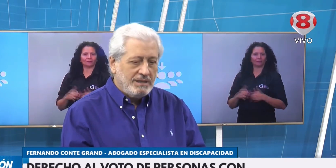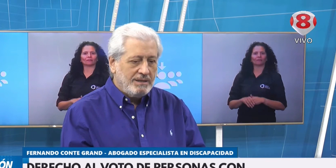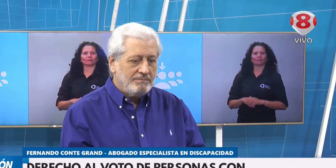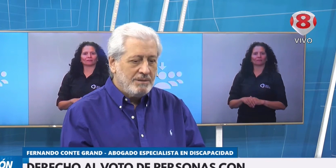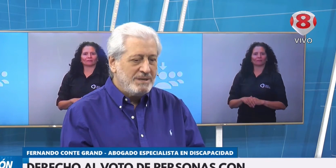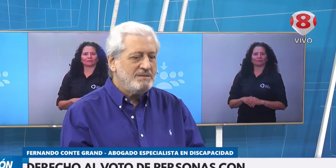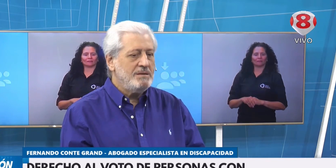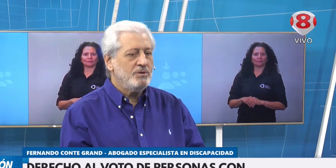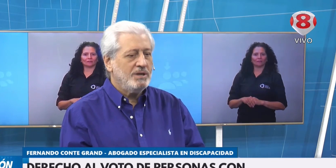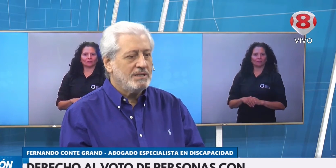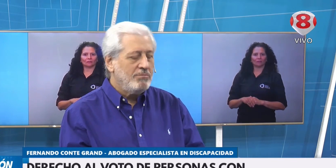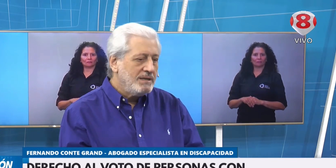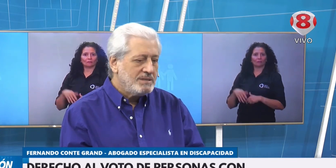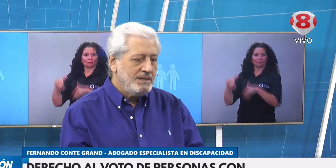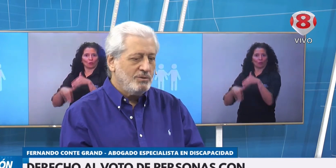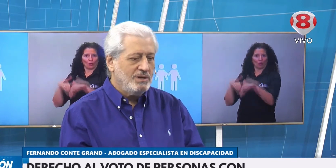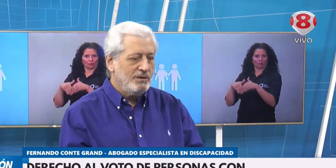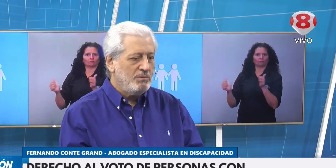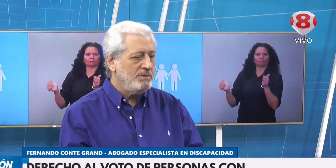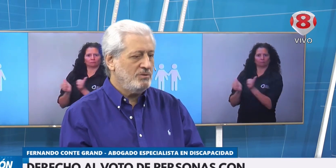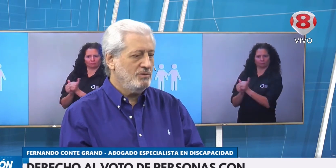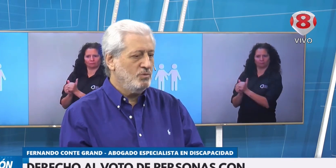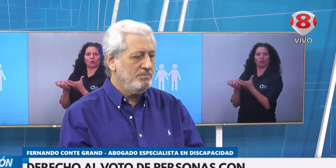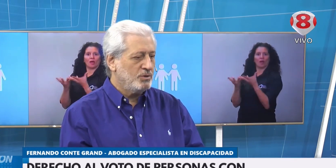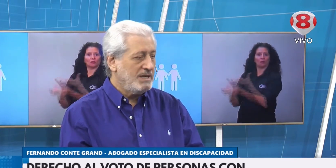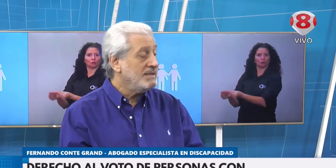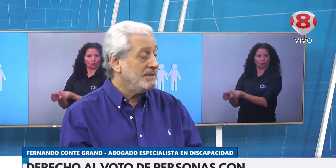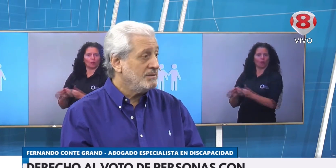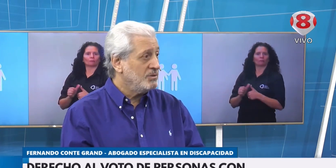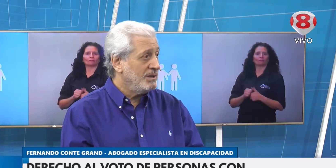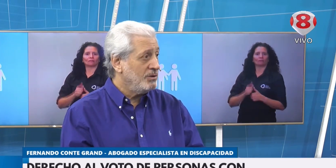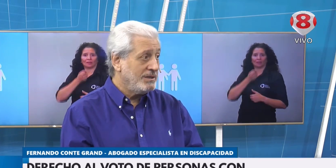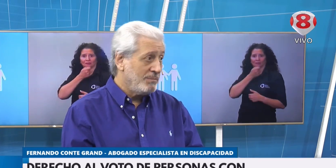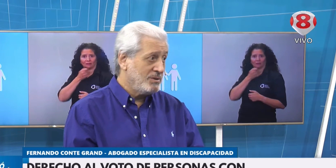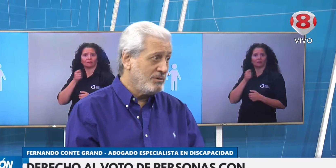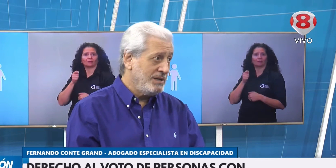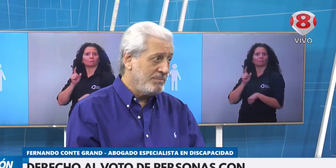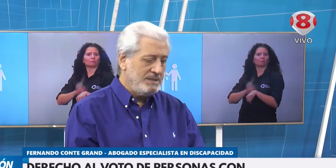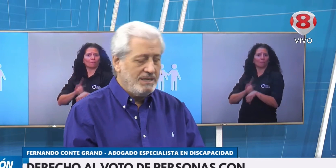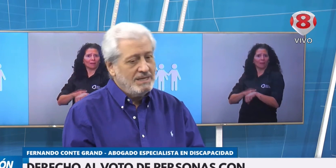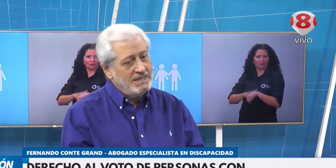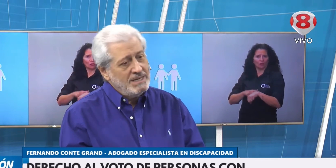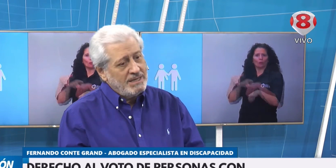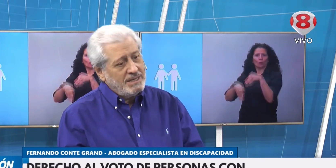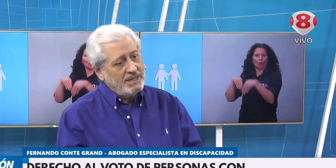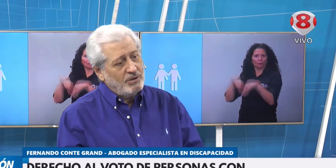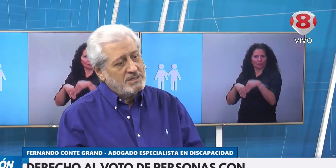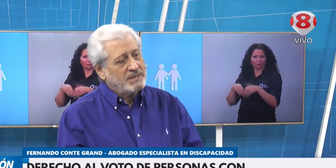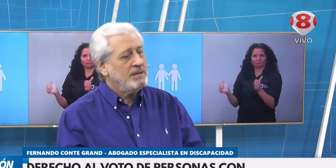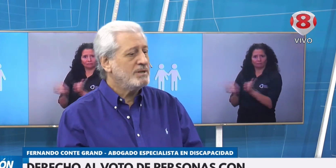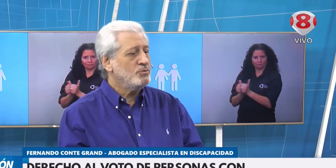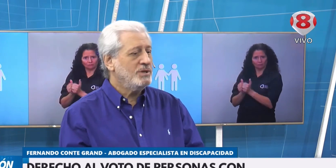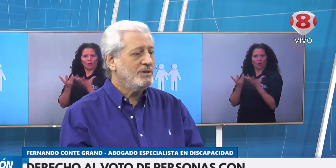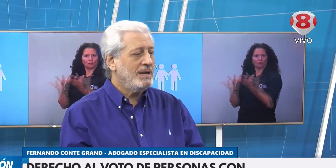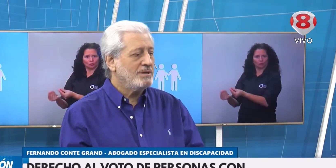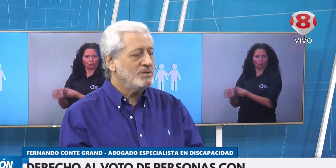convención en principio establece una Nueva Visión muy importante sobre los derechos de las personas con discapacidad que es que ahora